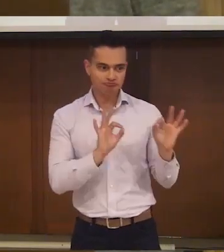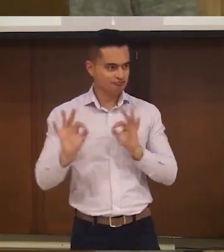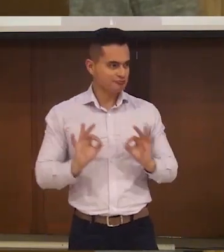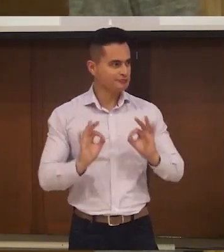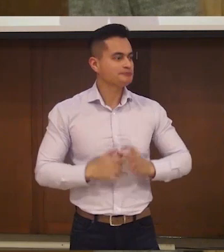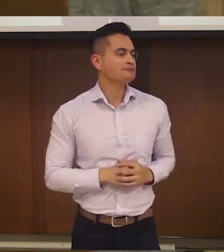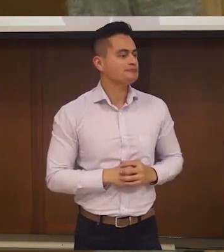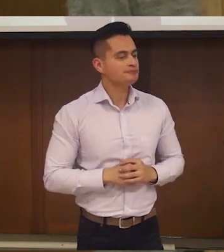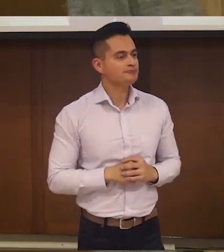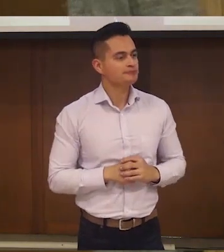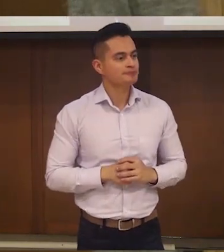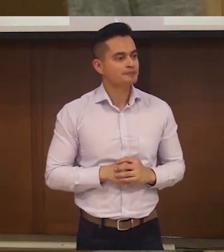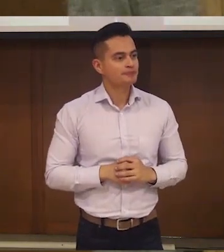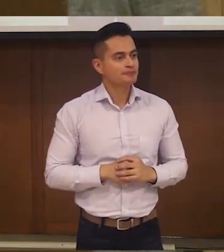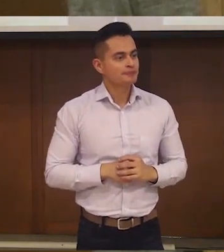Bueno,